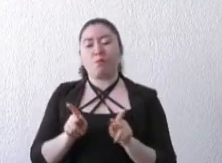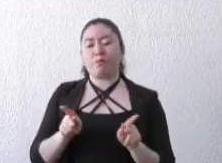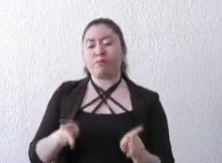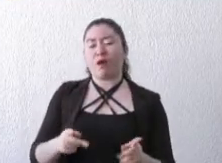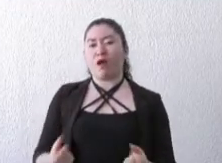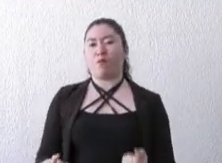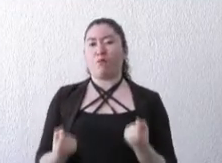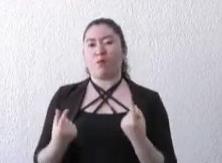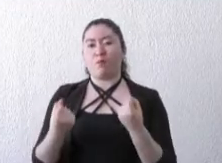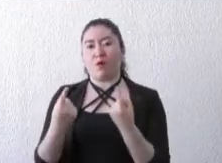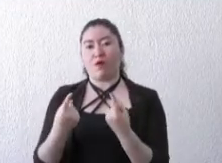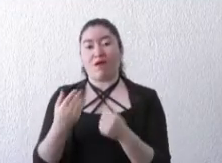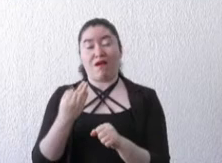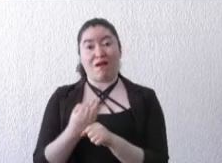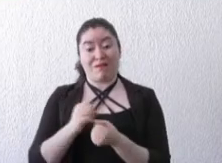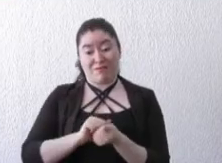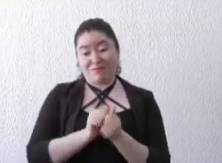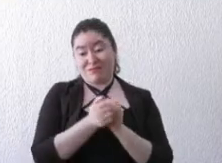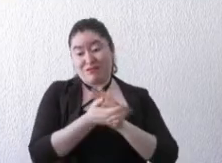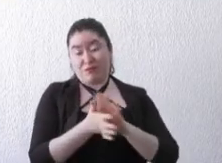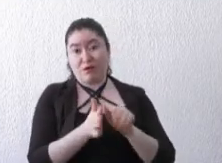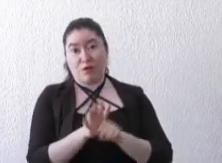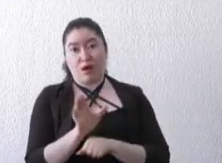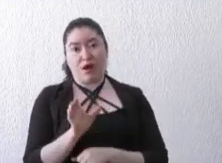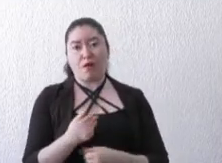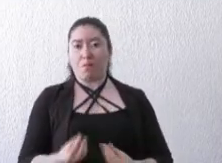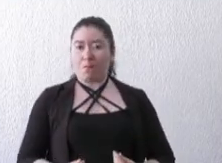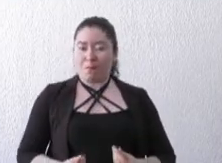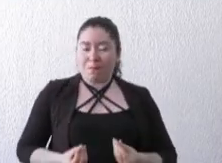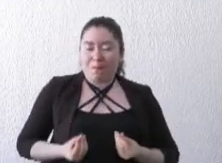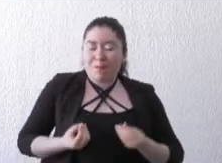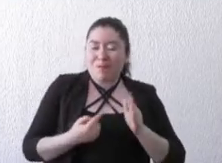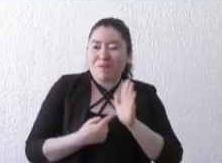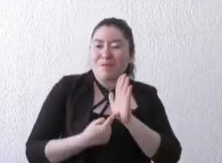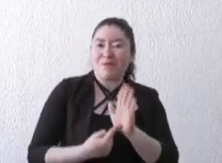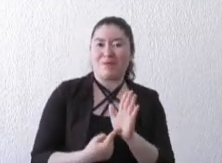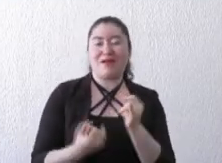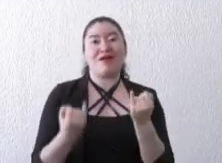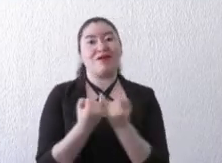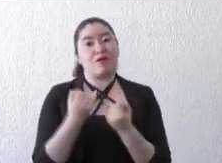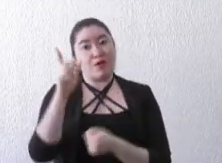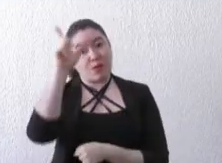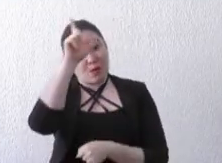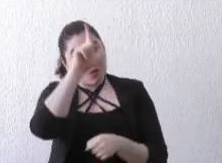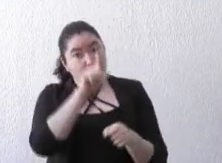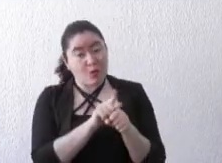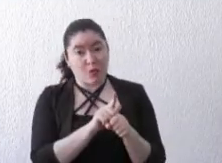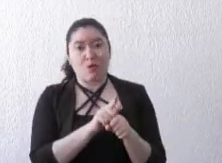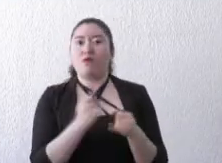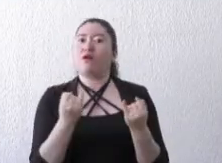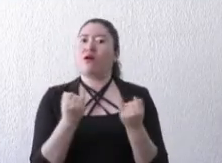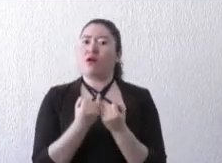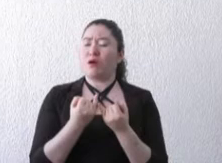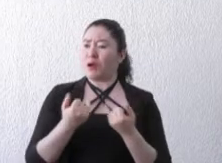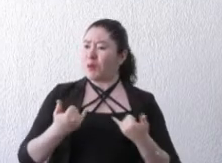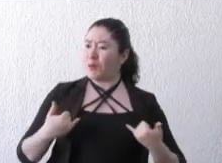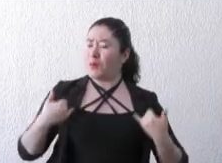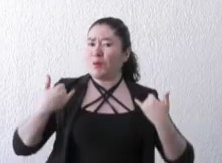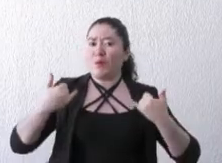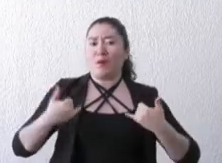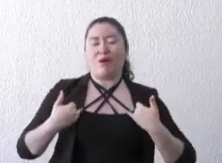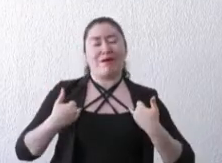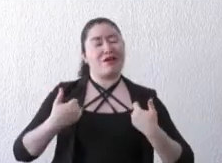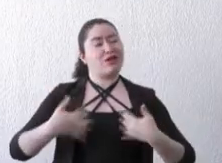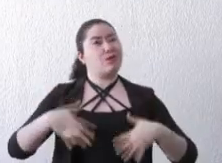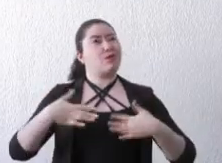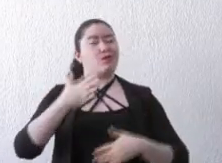ser para dar vida cultural, para generar nuevos jóvenes talentosos de las artes escénicas.